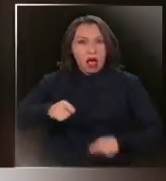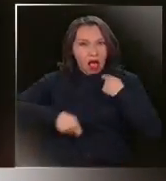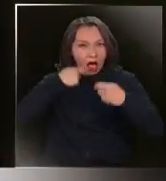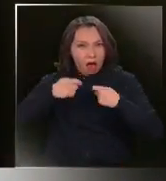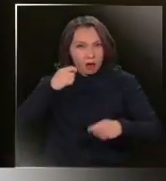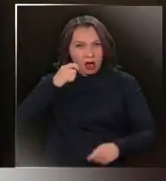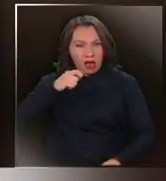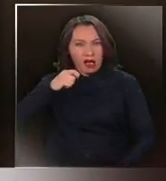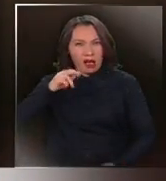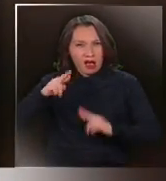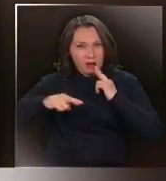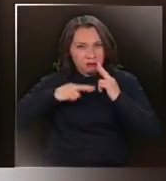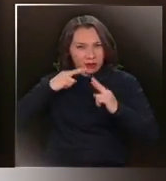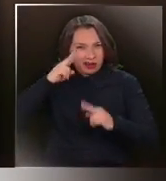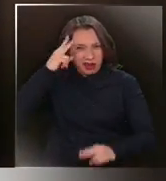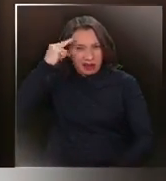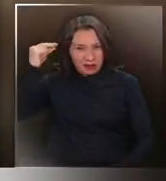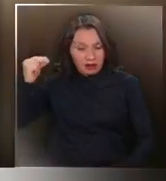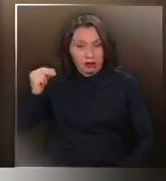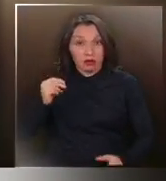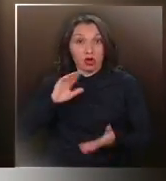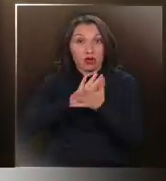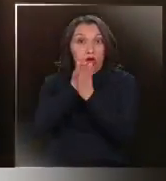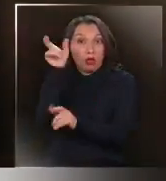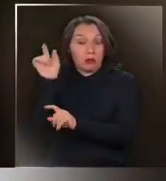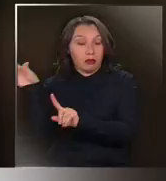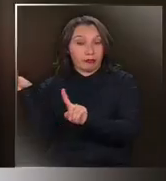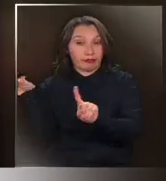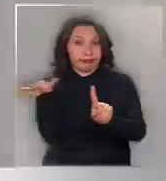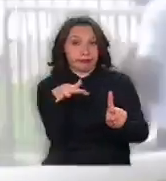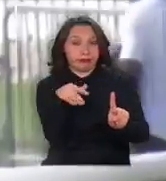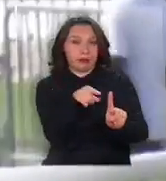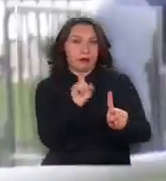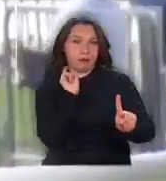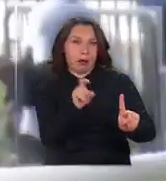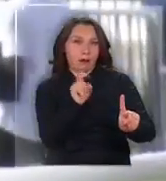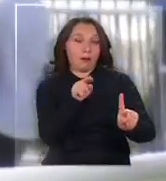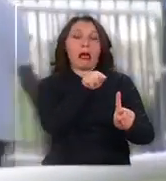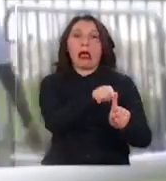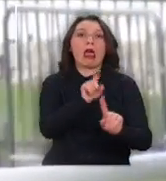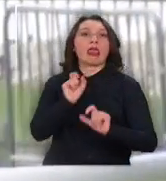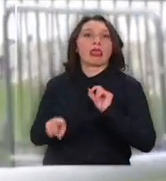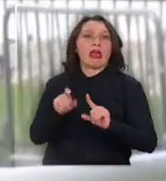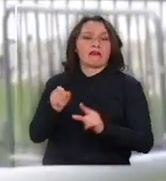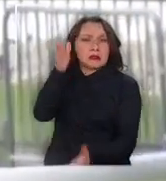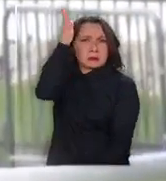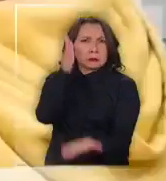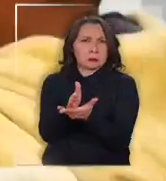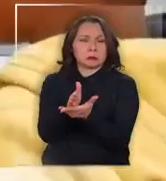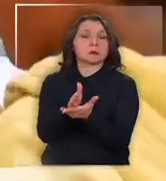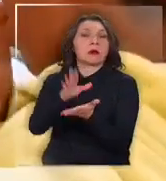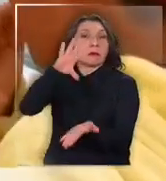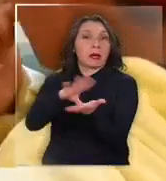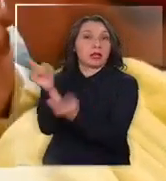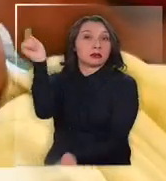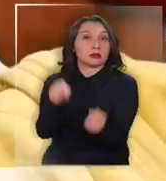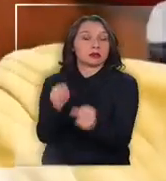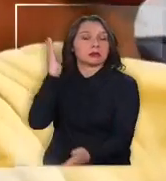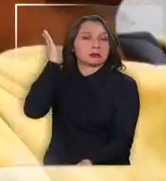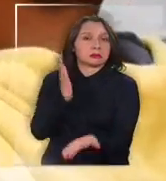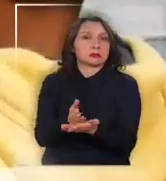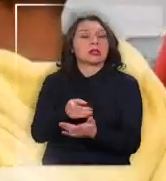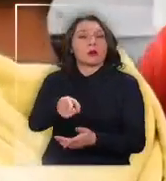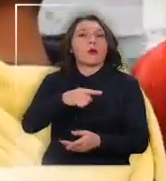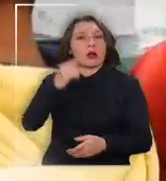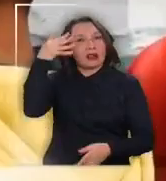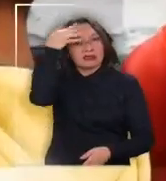La recriminaron sin pudor frente a todos por ser una de las principales defensoras de la dura política migratoria que impuso Trump y